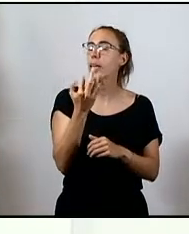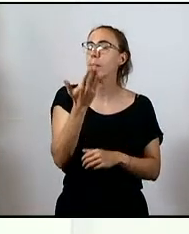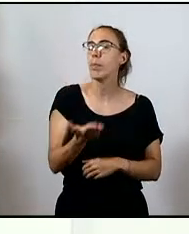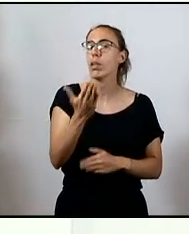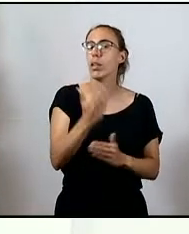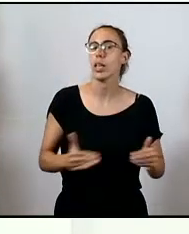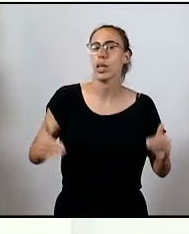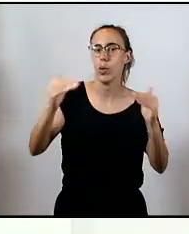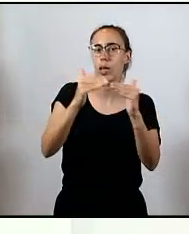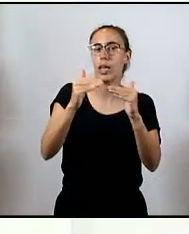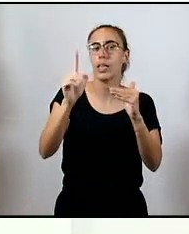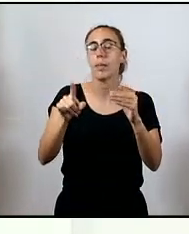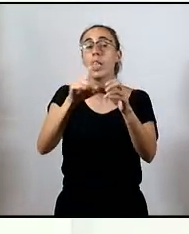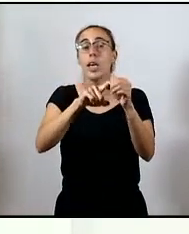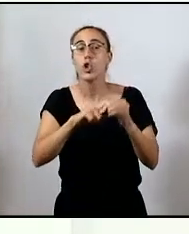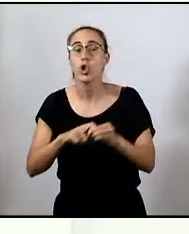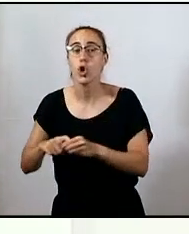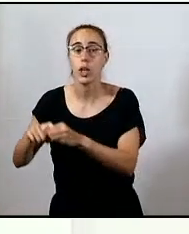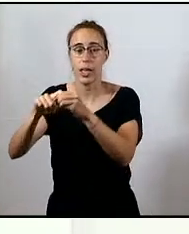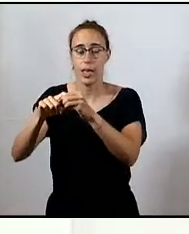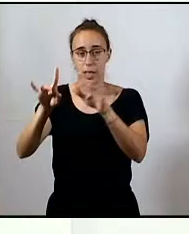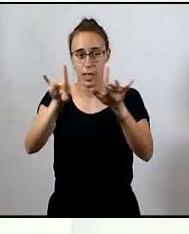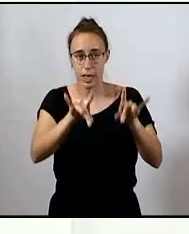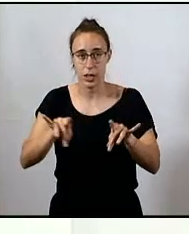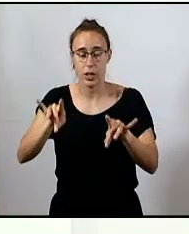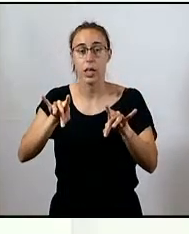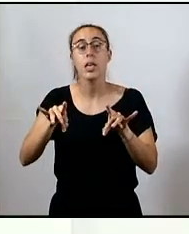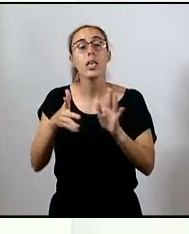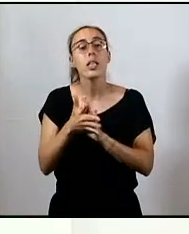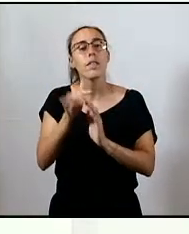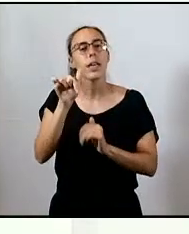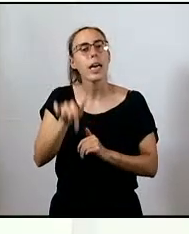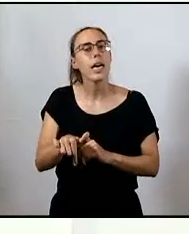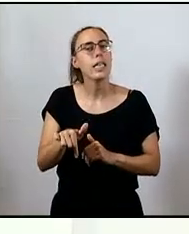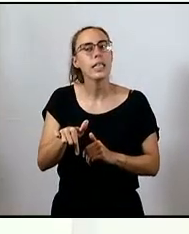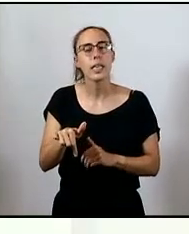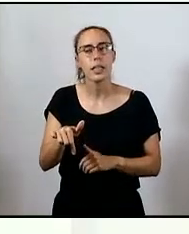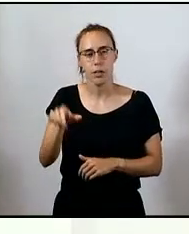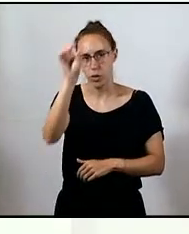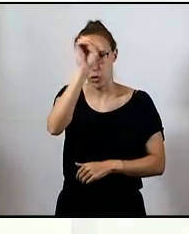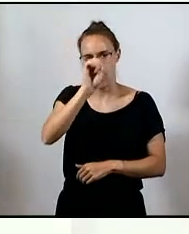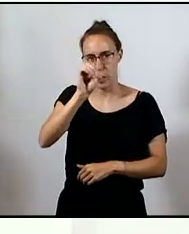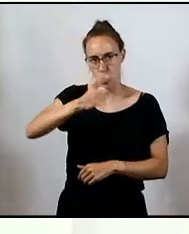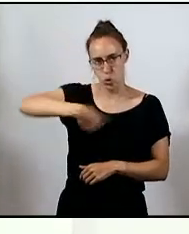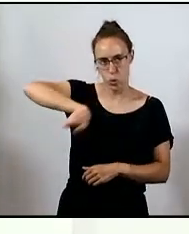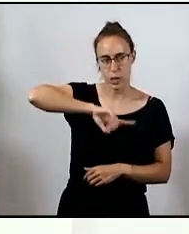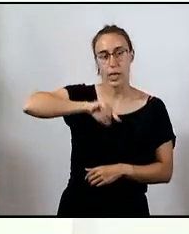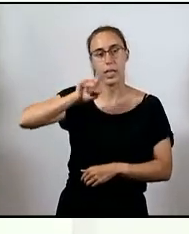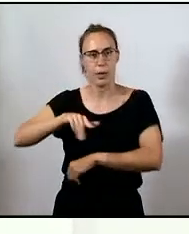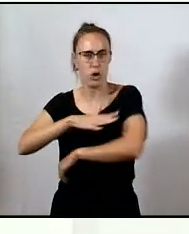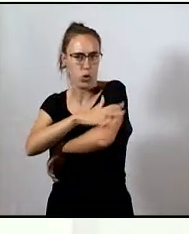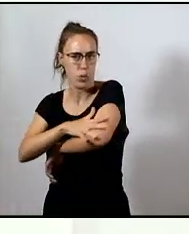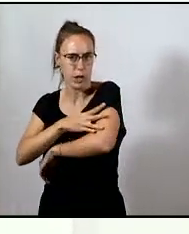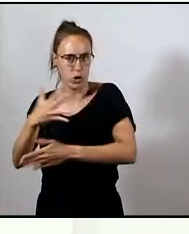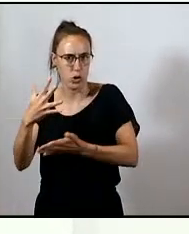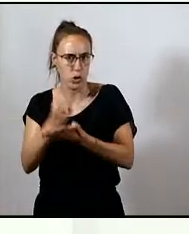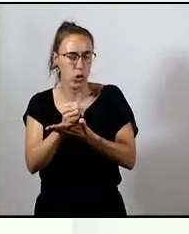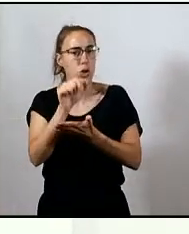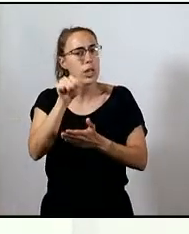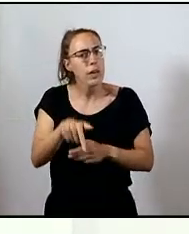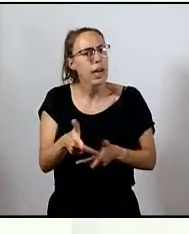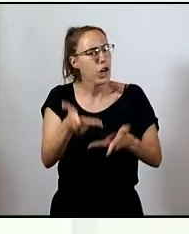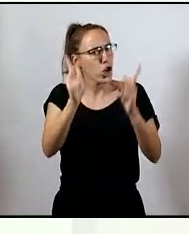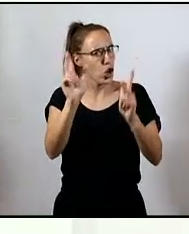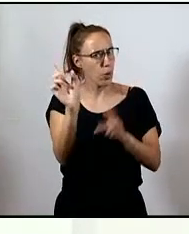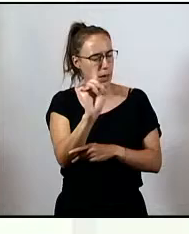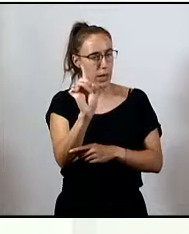solidaridad interterritorial. No debería permitirse, esta es la postura nuestra y de todos los gobiernos, no debería permitirse, insistimos,